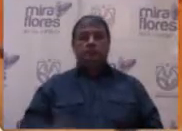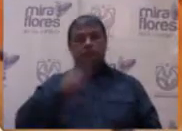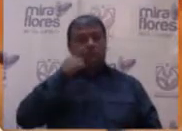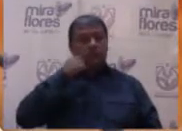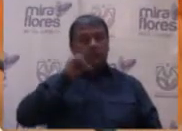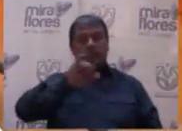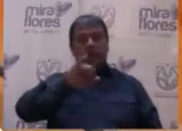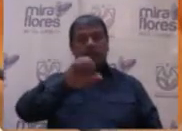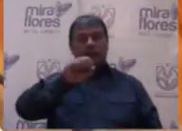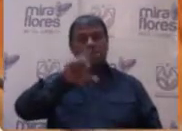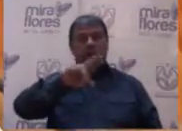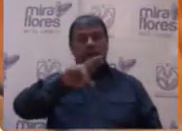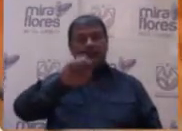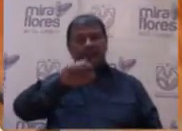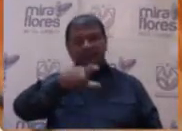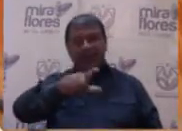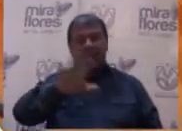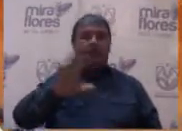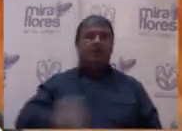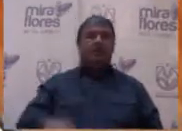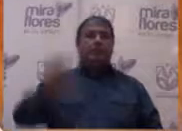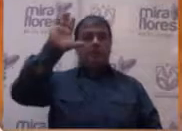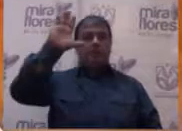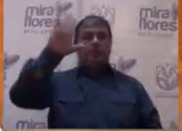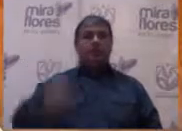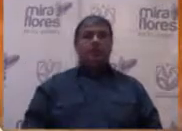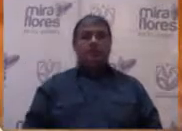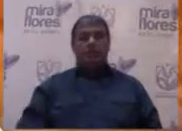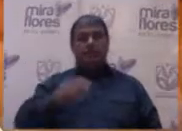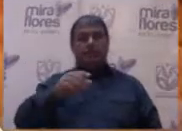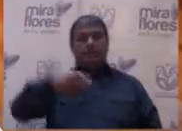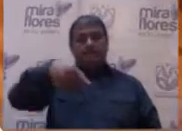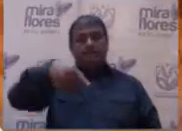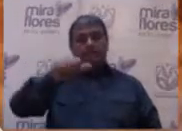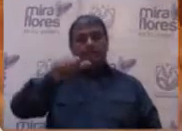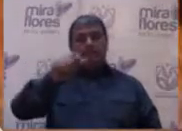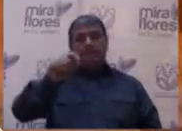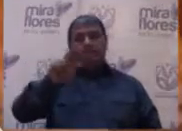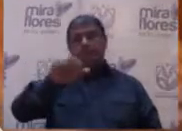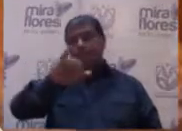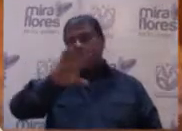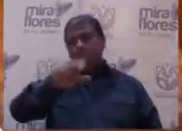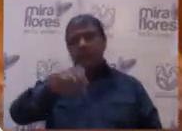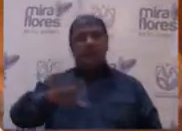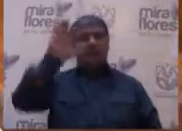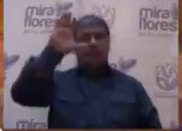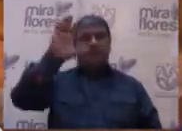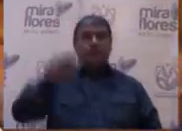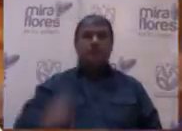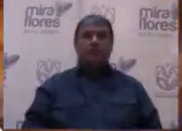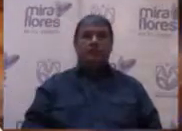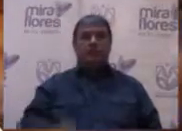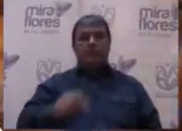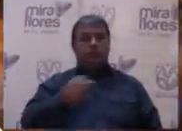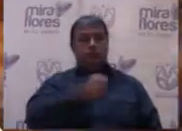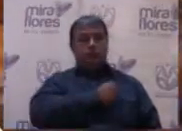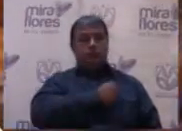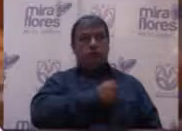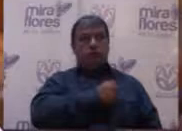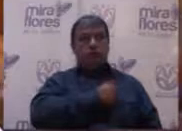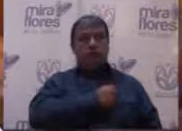Señor Israel Orlando Acuña Wong-Coquiz. Señora Patricia María del Río Jiménez de Olavide. Señora